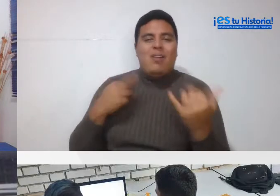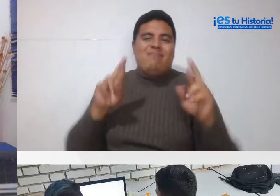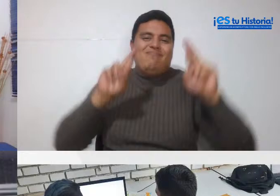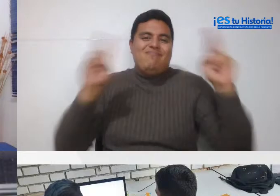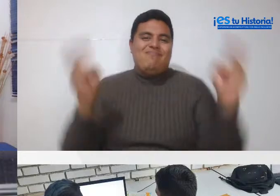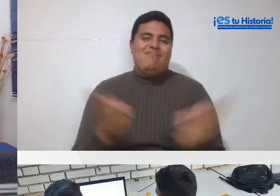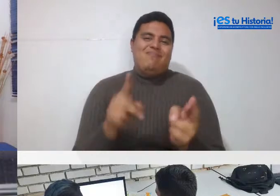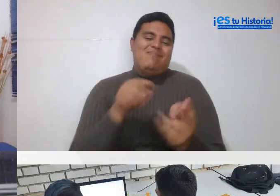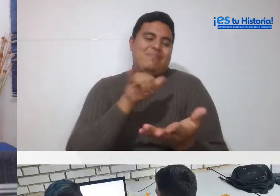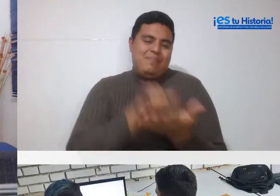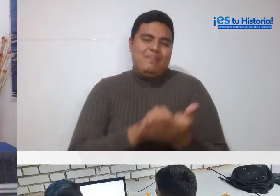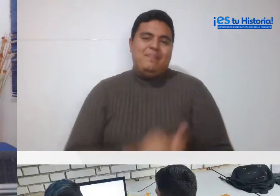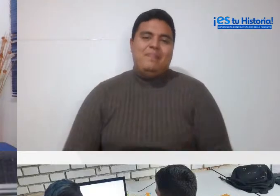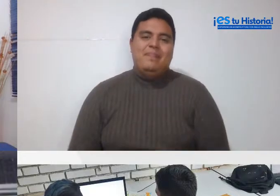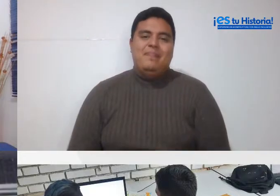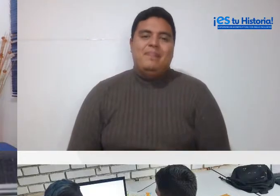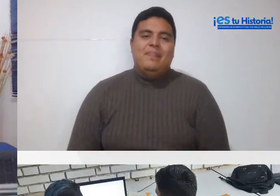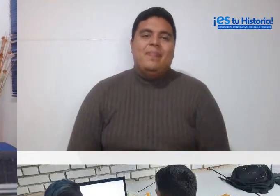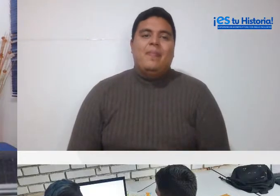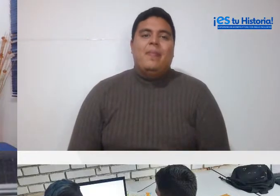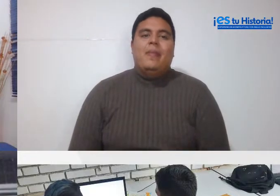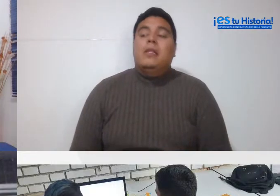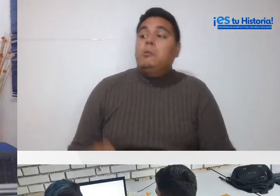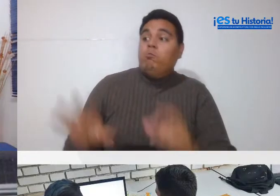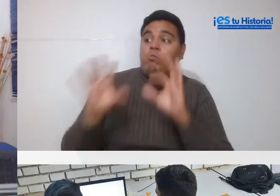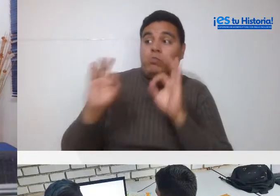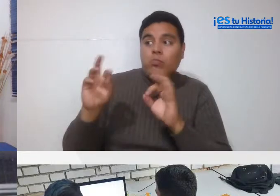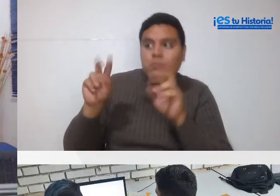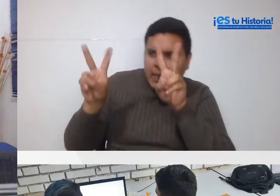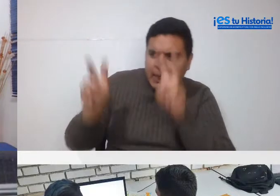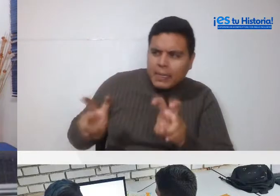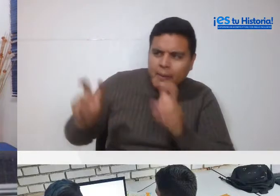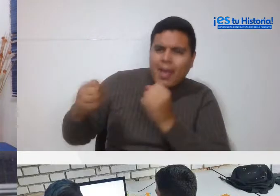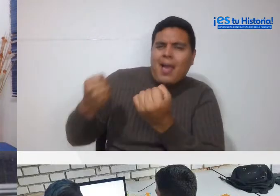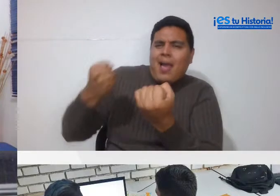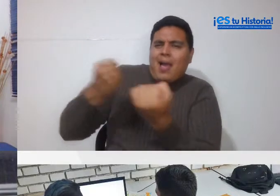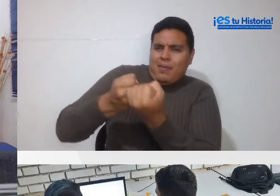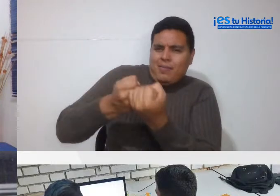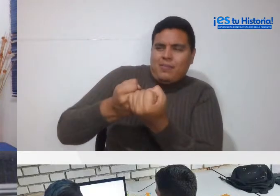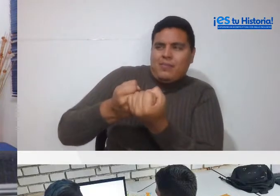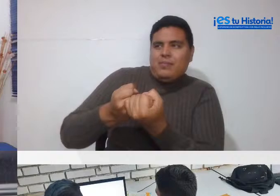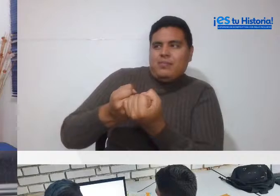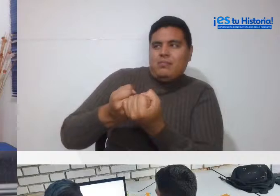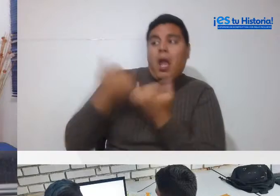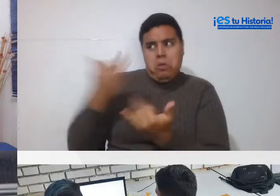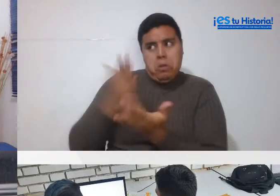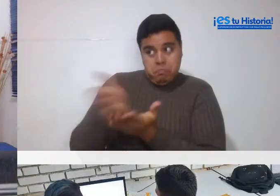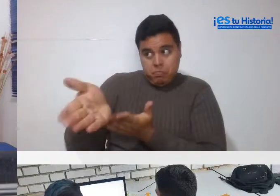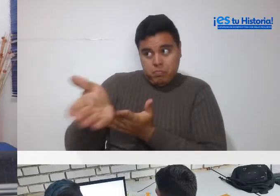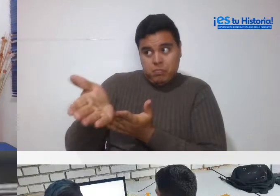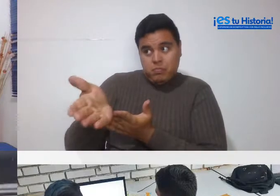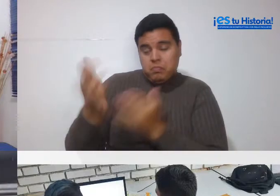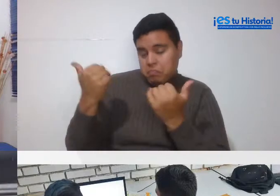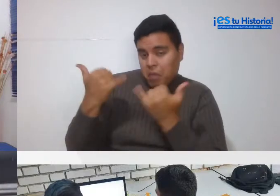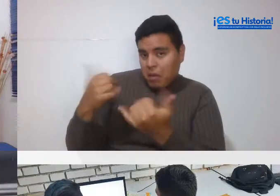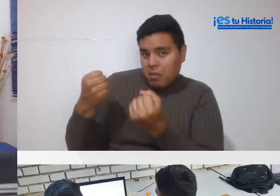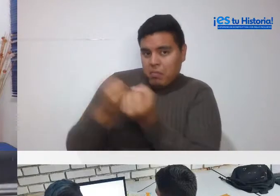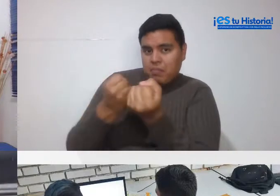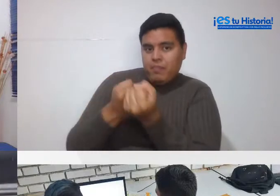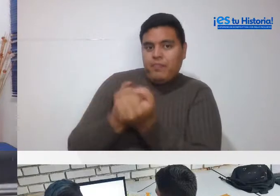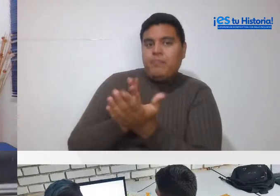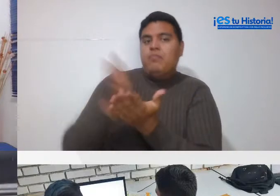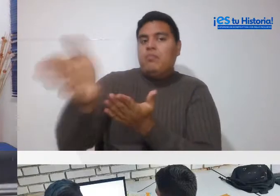Bueno, ahí estamos hablando de la parte del apoyo que se tiene o que se tuvo, bueno, que se tiene porque todavía lo está teniendo desde la